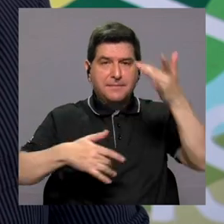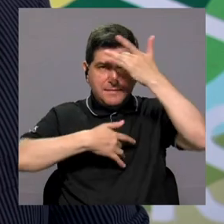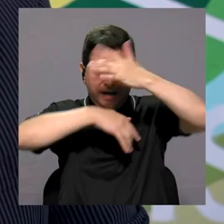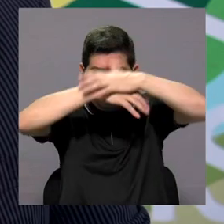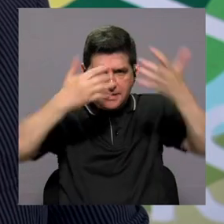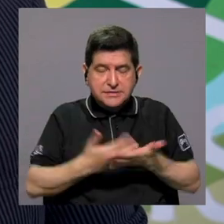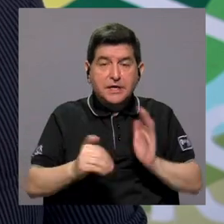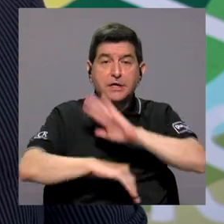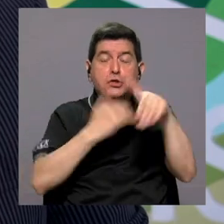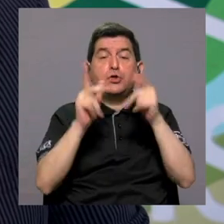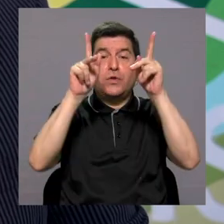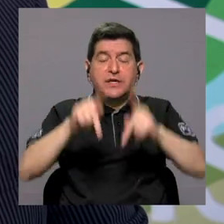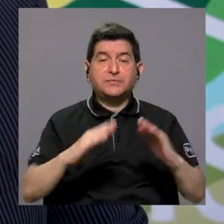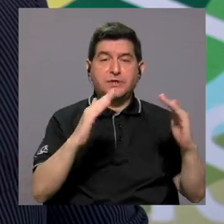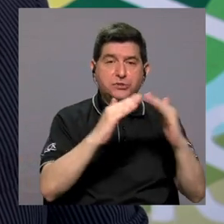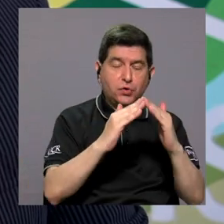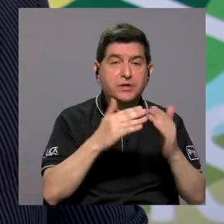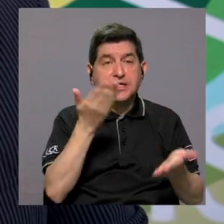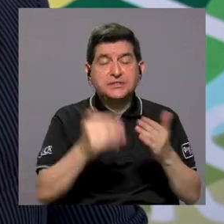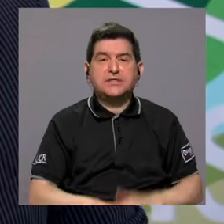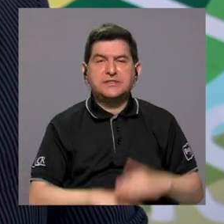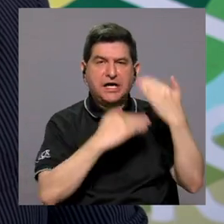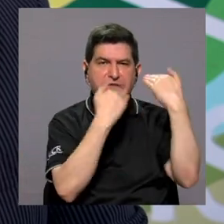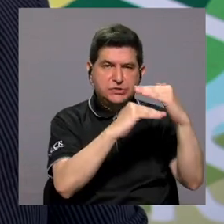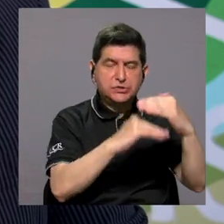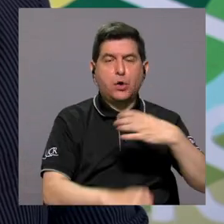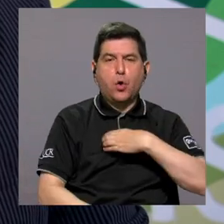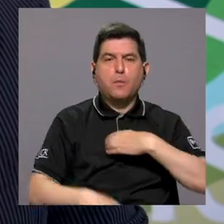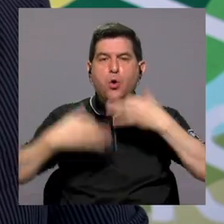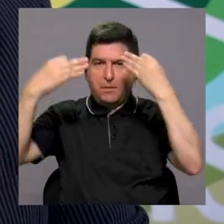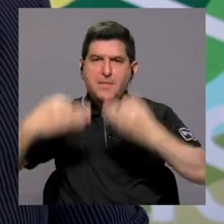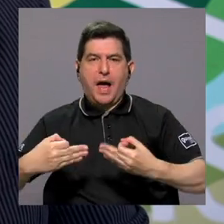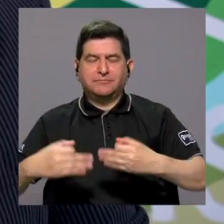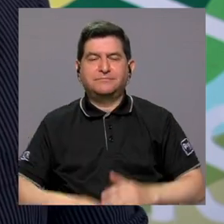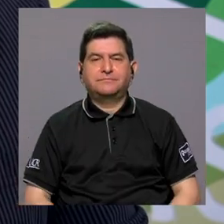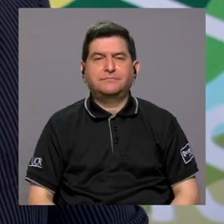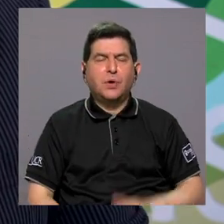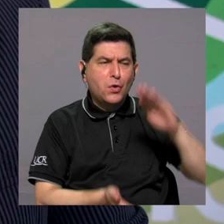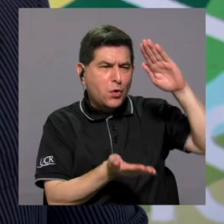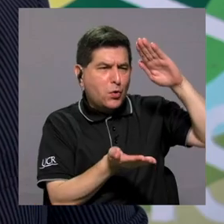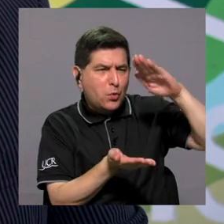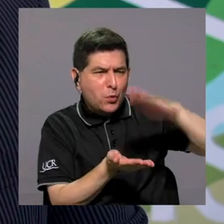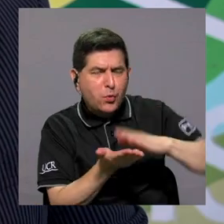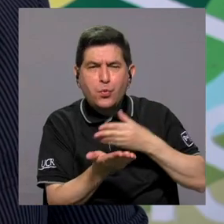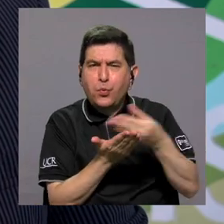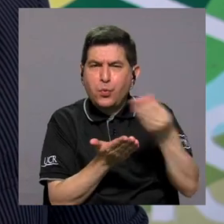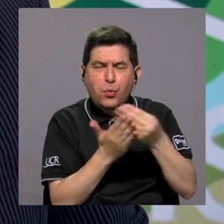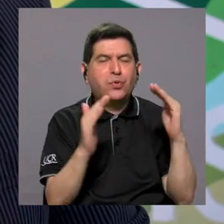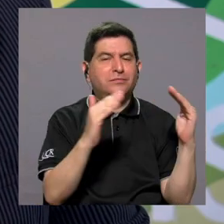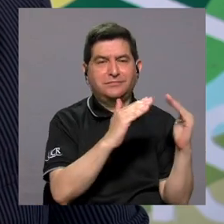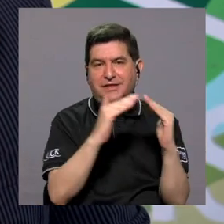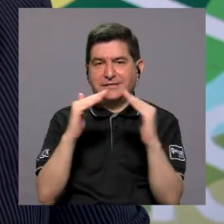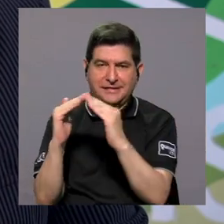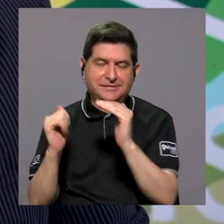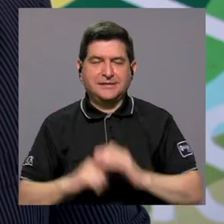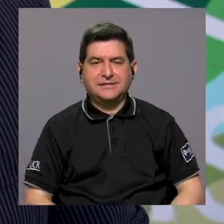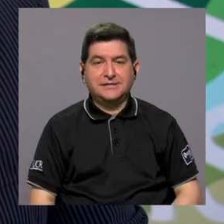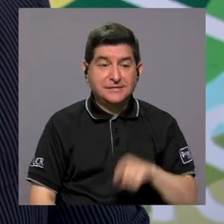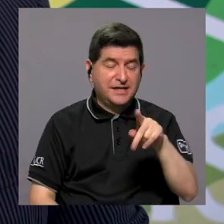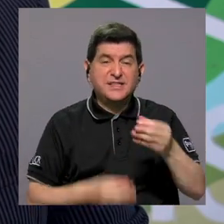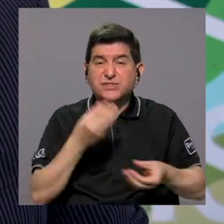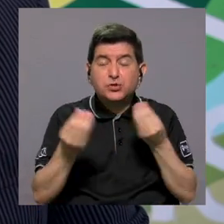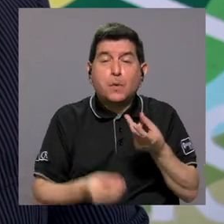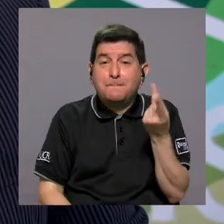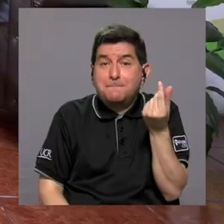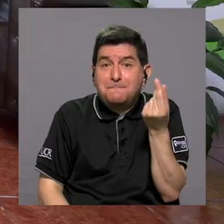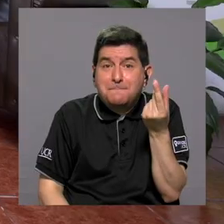mundo se quedó en la casa ya sea por restricciones o por decisión propia y bajó muchísimo el consumo de los hogares eso hizo que los